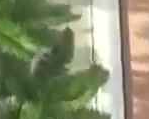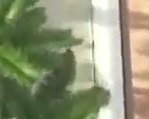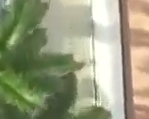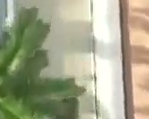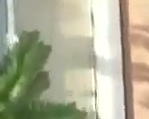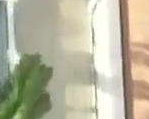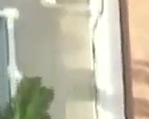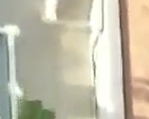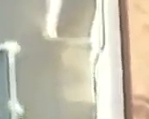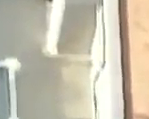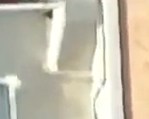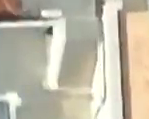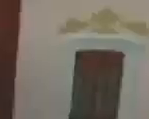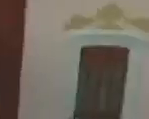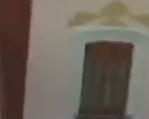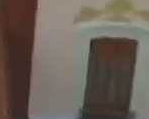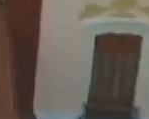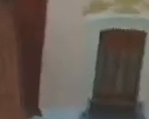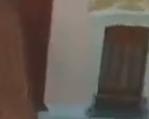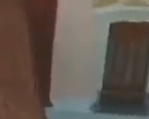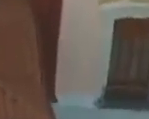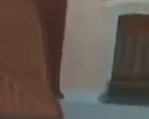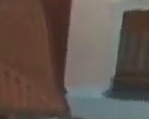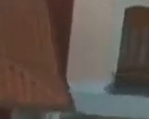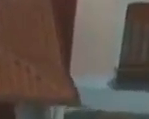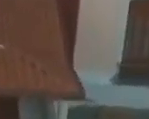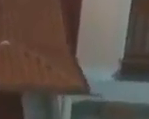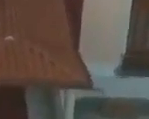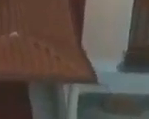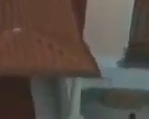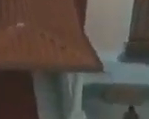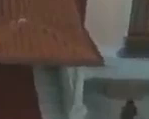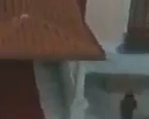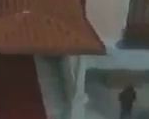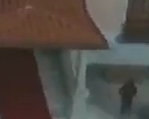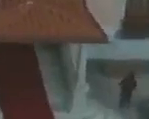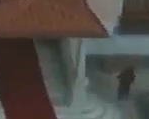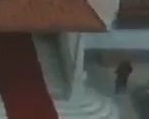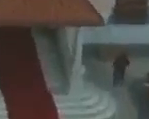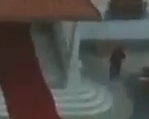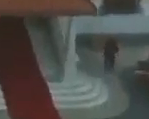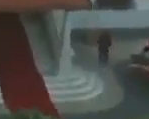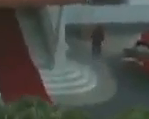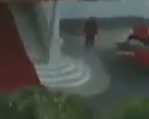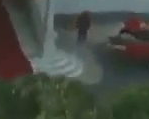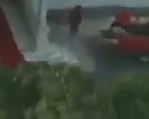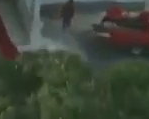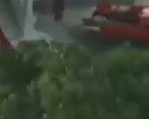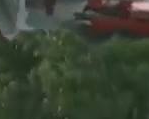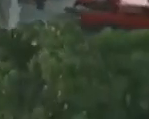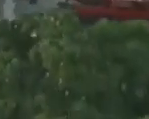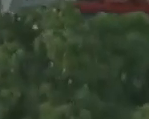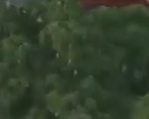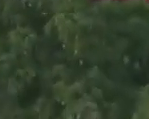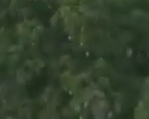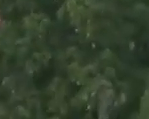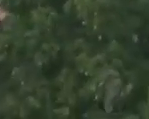la recreación y la atención a nuestros jóvenes, y que se transversaliza en esta política en el Plan de la Patria